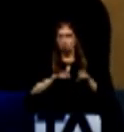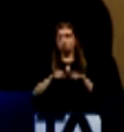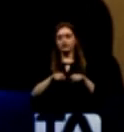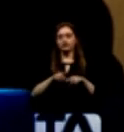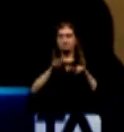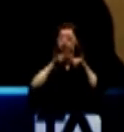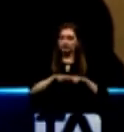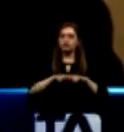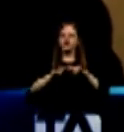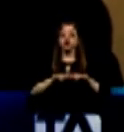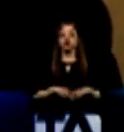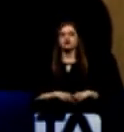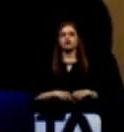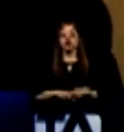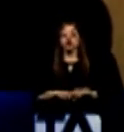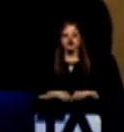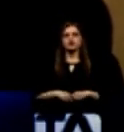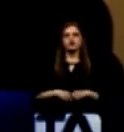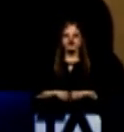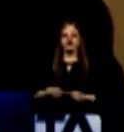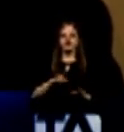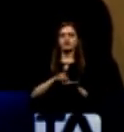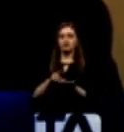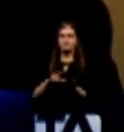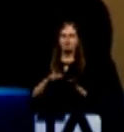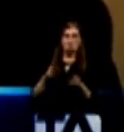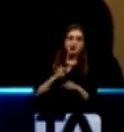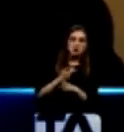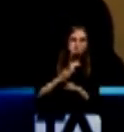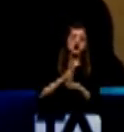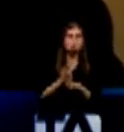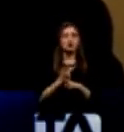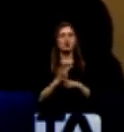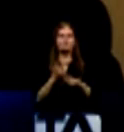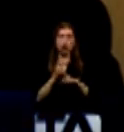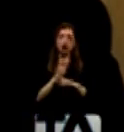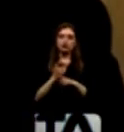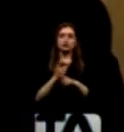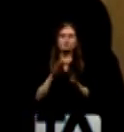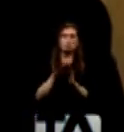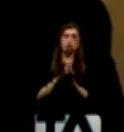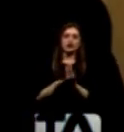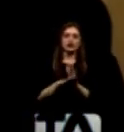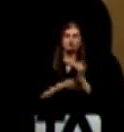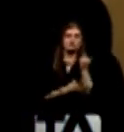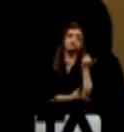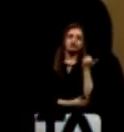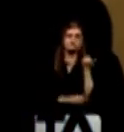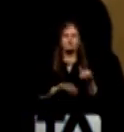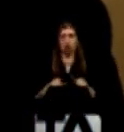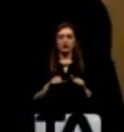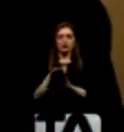esto? Revisando aranceles que se pagan a insumos, materias primas, que encarecen la producción en esos sectores, reduciendo